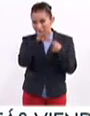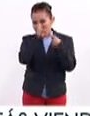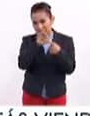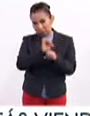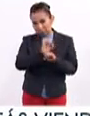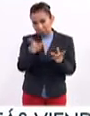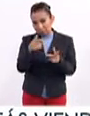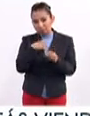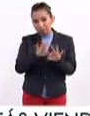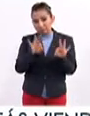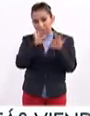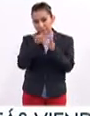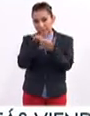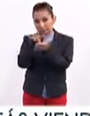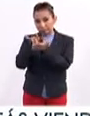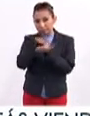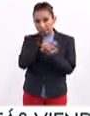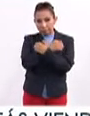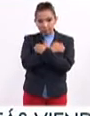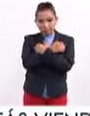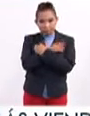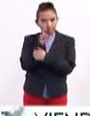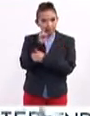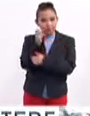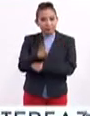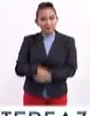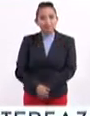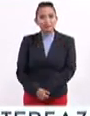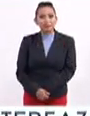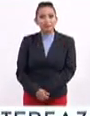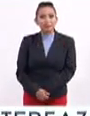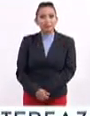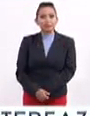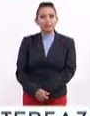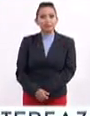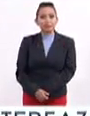por supuesto, importantes apoyos a la educación. Veamos de qué se trata.